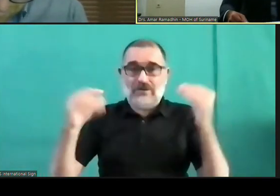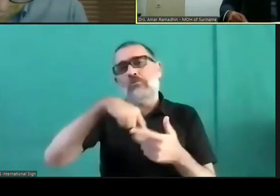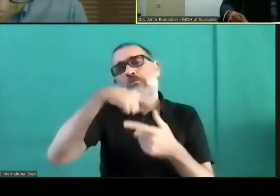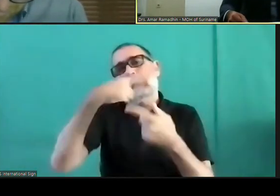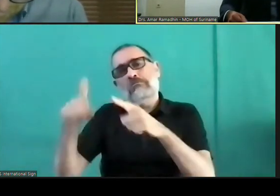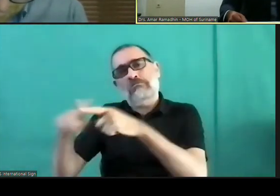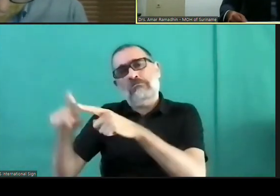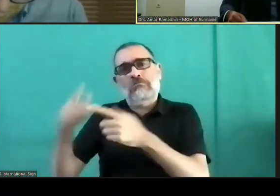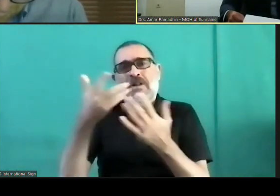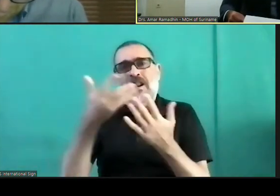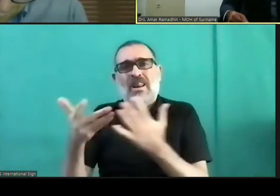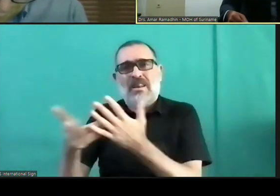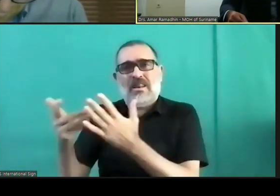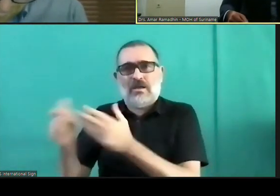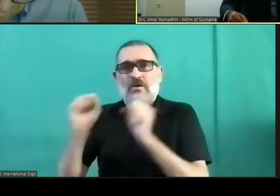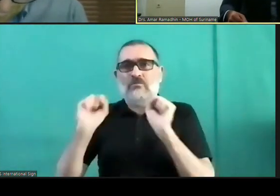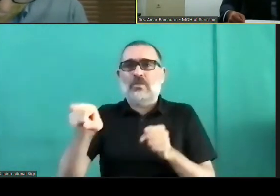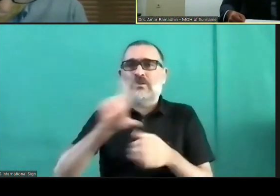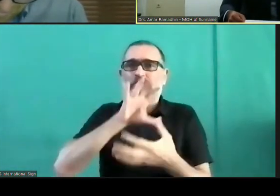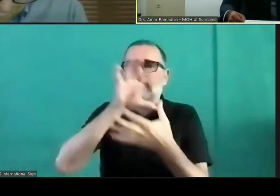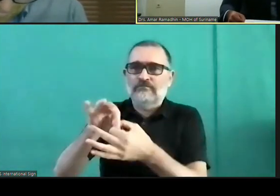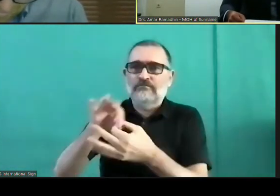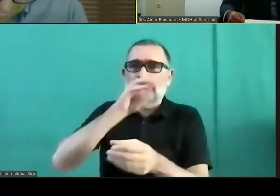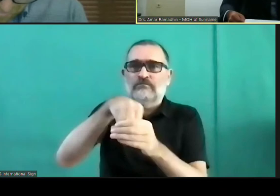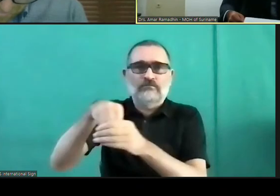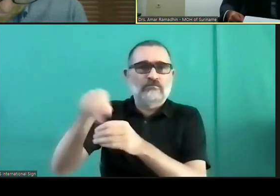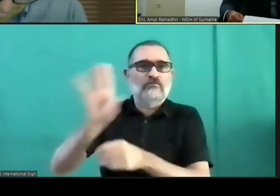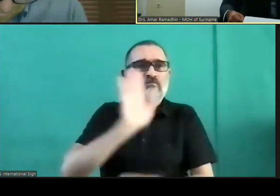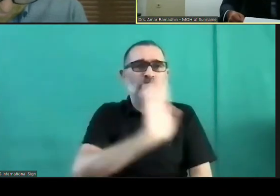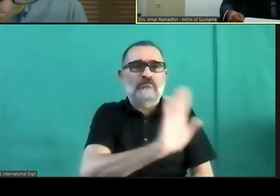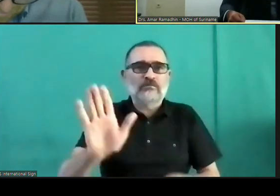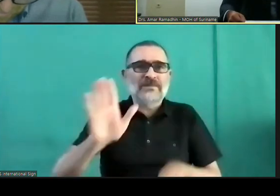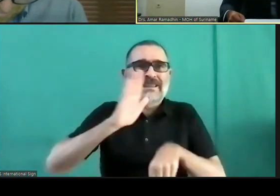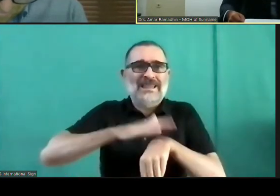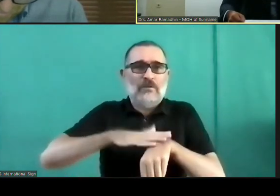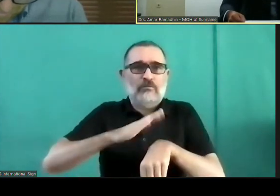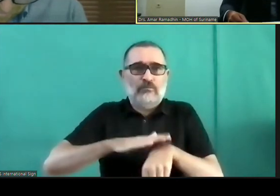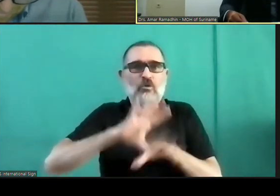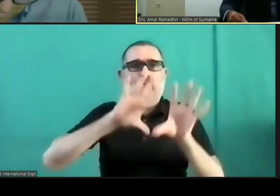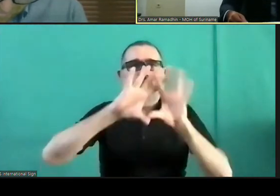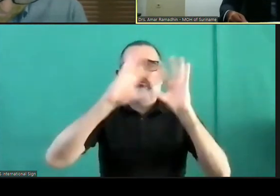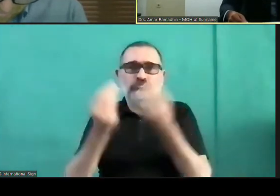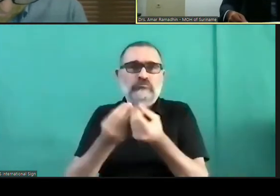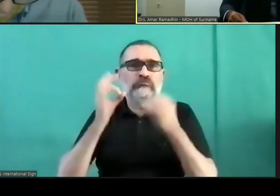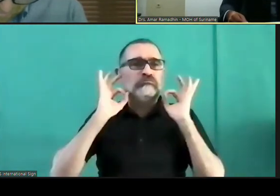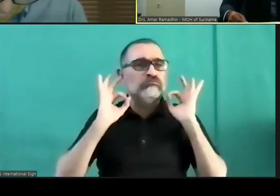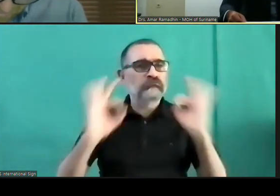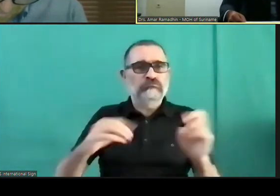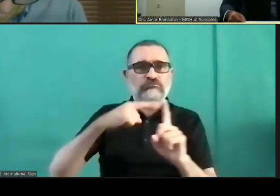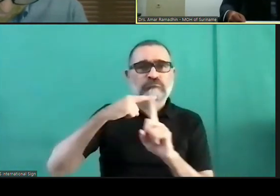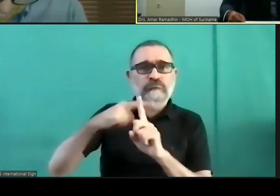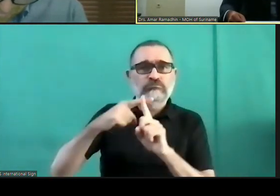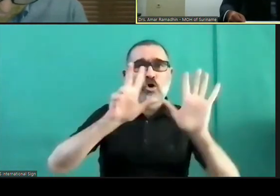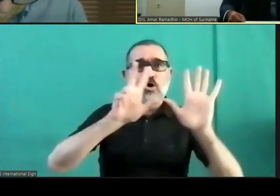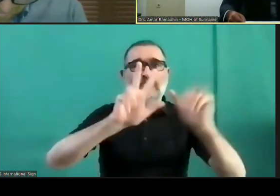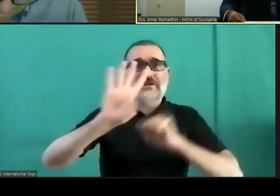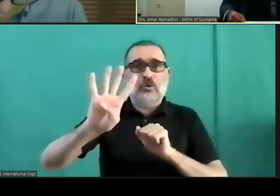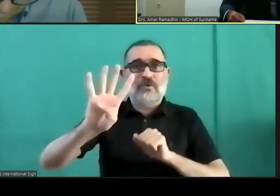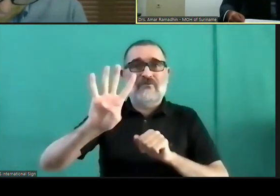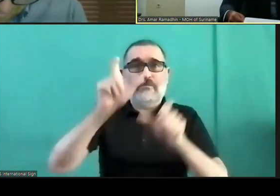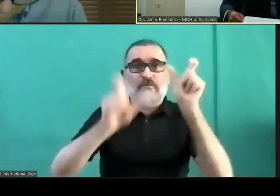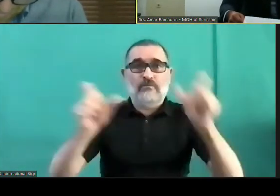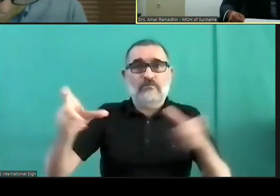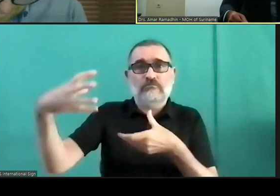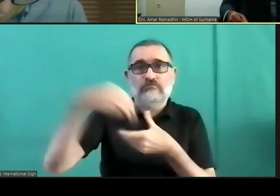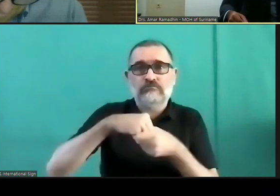reducir el consumo de sal finalmente quisiera recalcar los desafíos que enfrentamos en surinam con